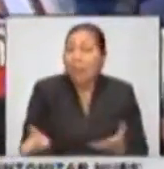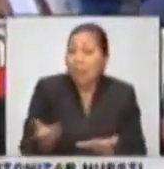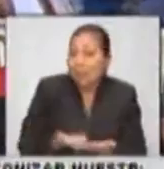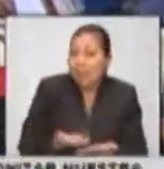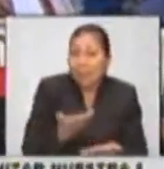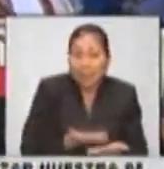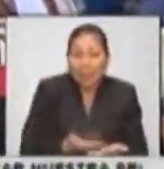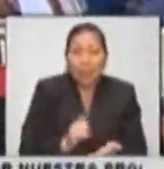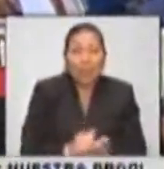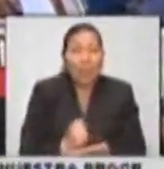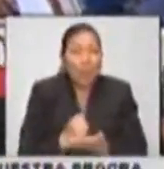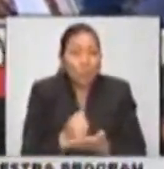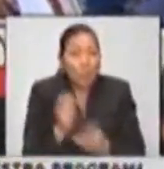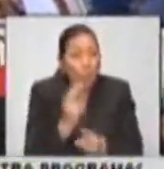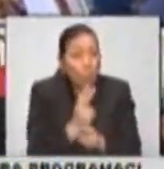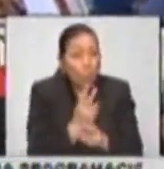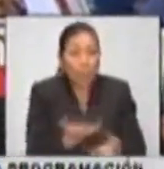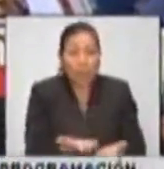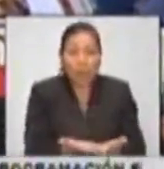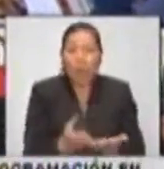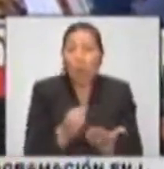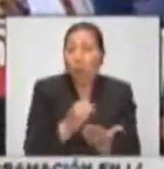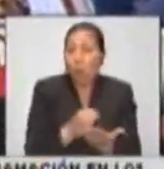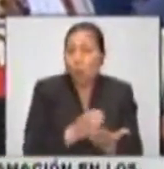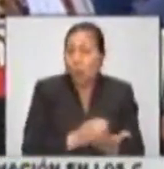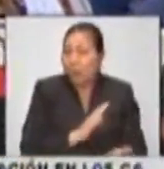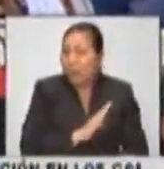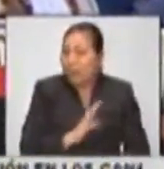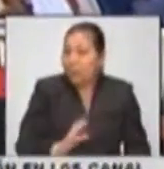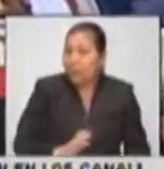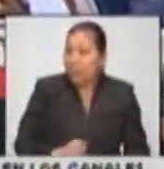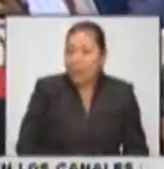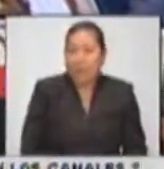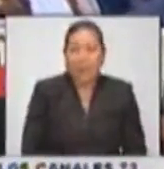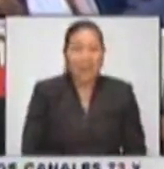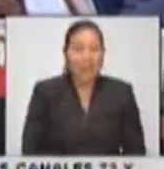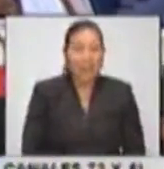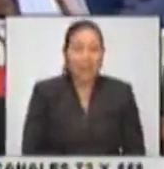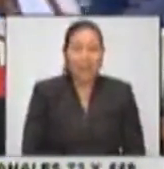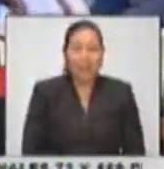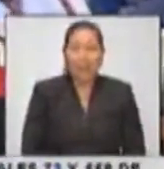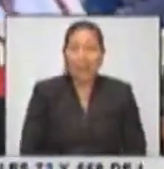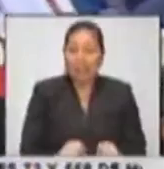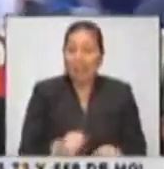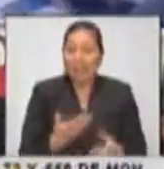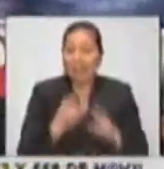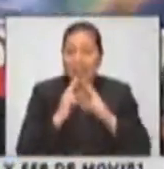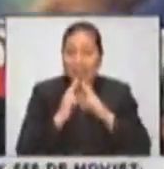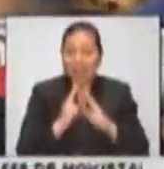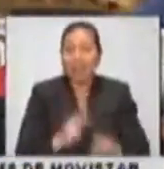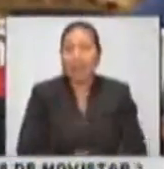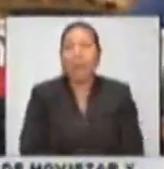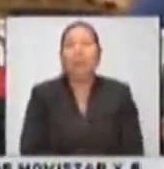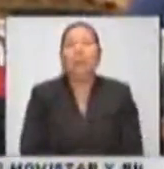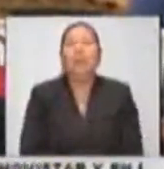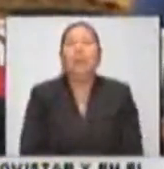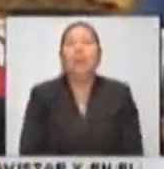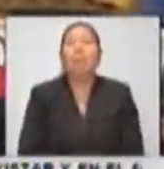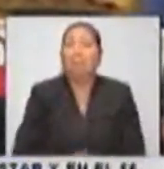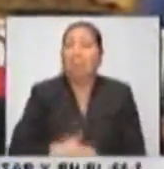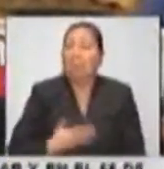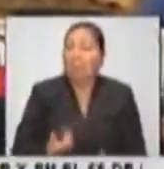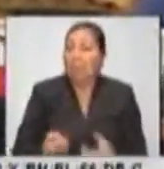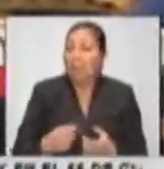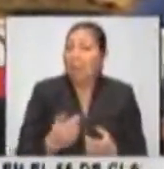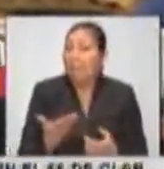políticas públicas que nos ayuden a cuidar, por ejemplo, las contrataciones del Estado. Y si hay recomendaciones, podríamos